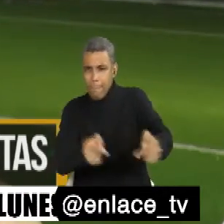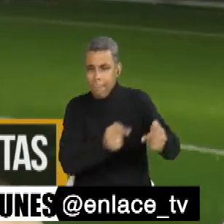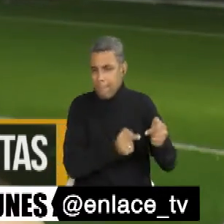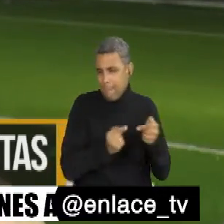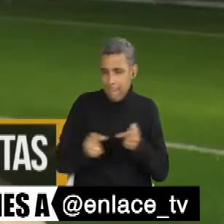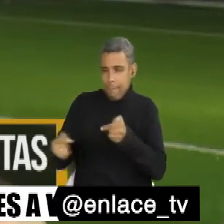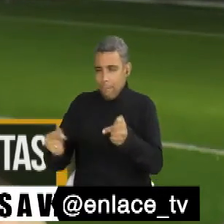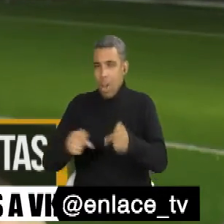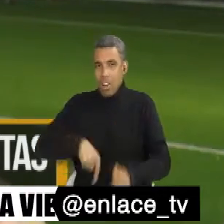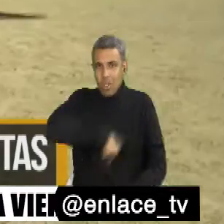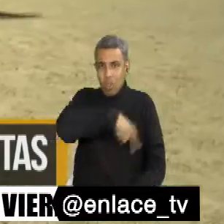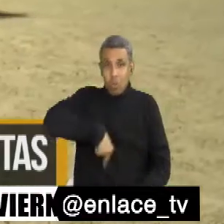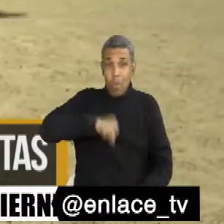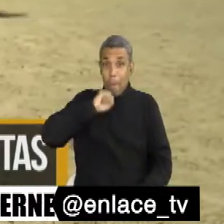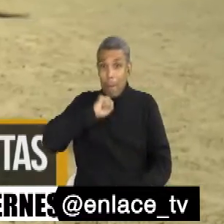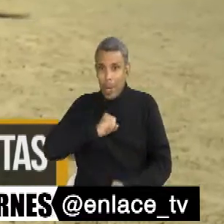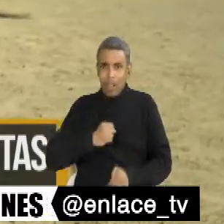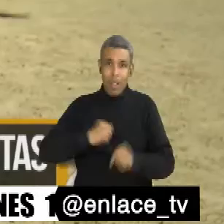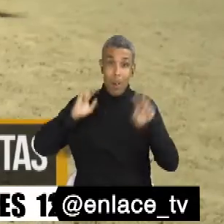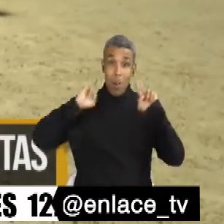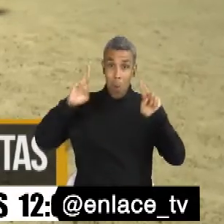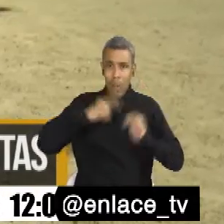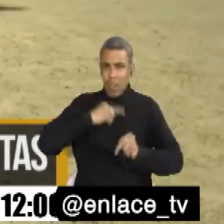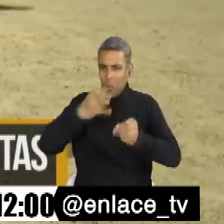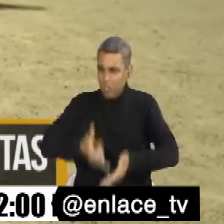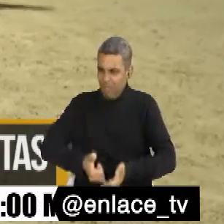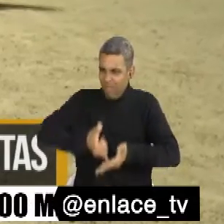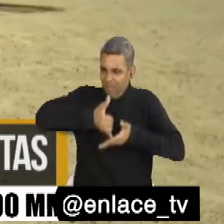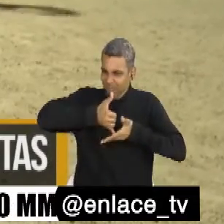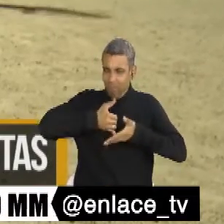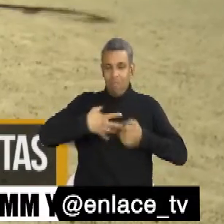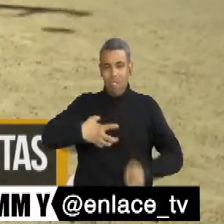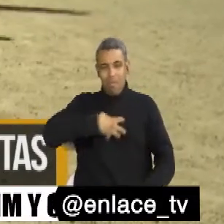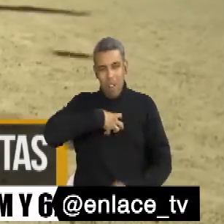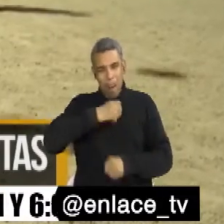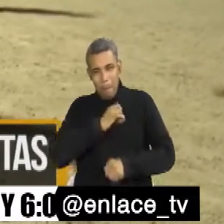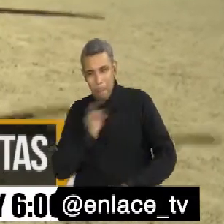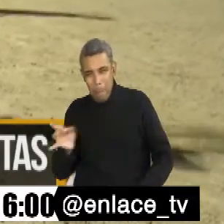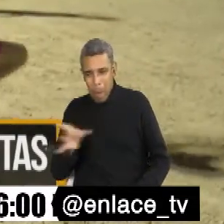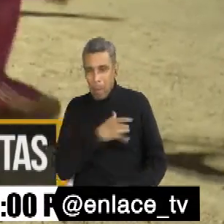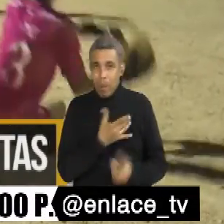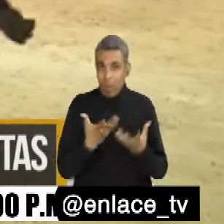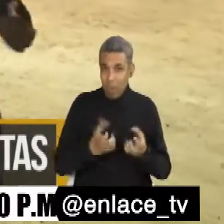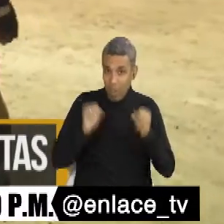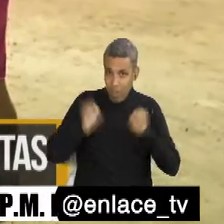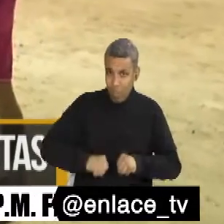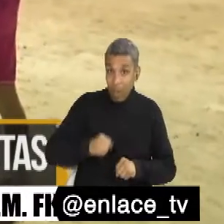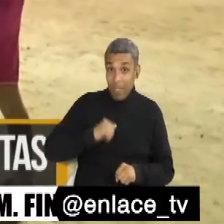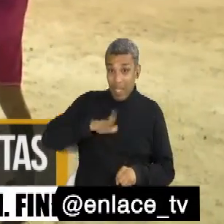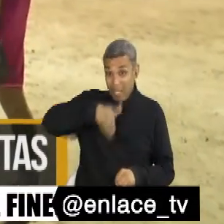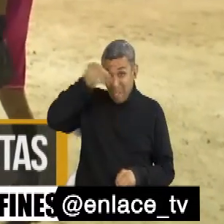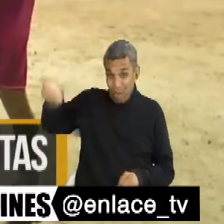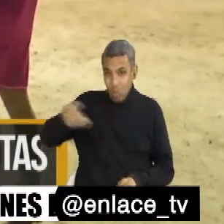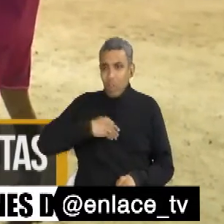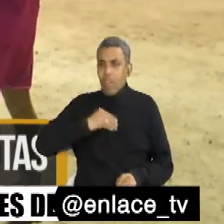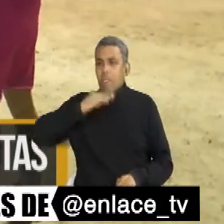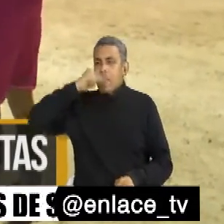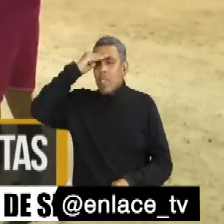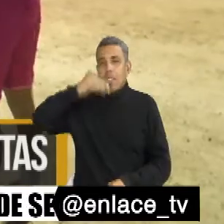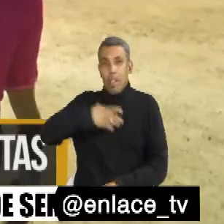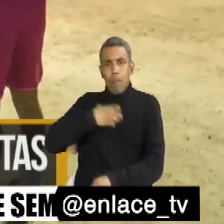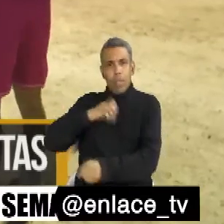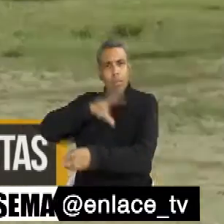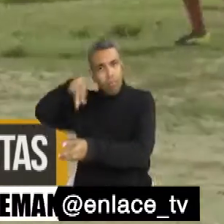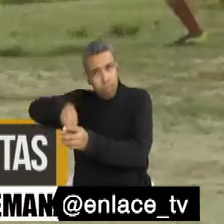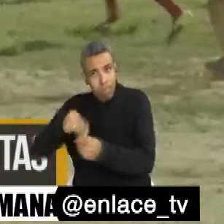una presentación y ojalá se nos dé la oportunidad de ir a representar a toda la zona oriental. A Medellín. Las categorías más avanzadas de este